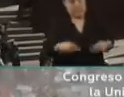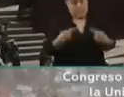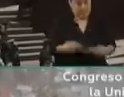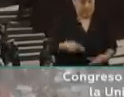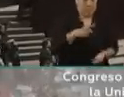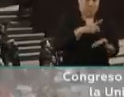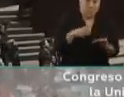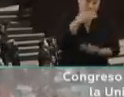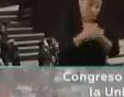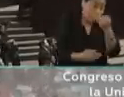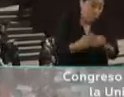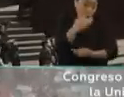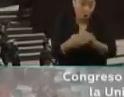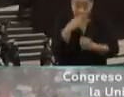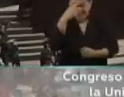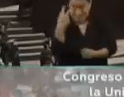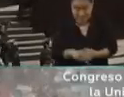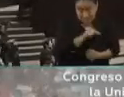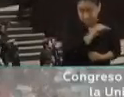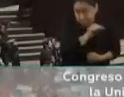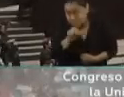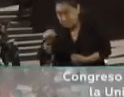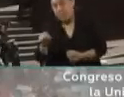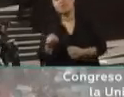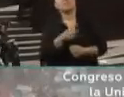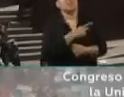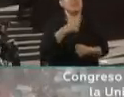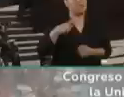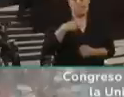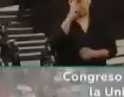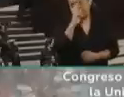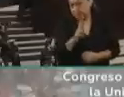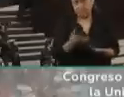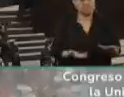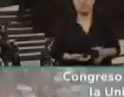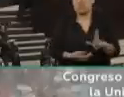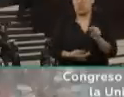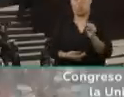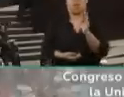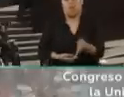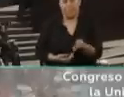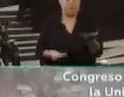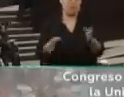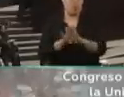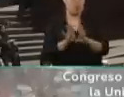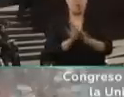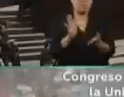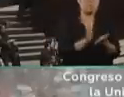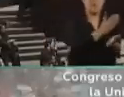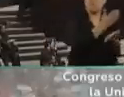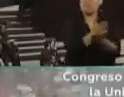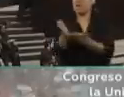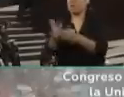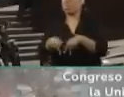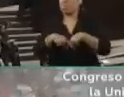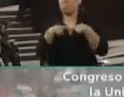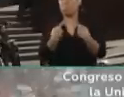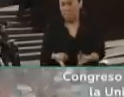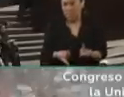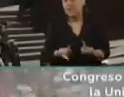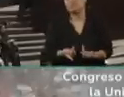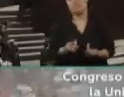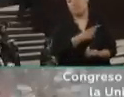y todos los mexicanos sean respetados. No podemos permitir que las divisiones nos debiliten. Solo mediante